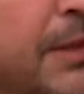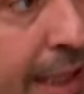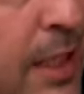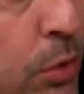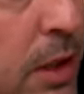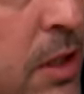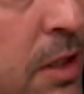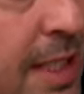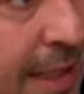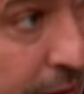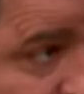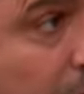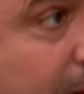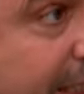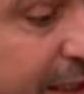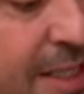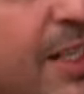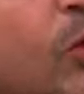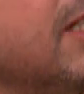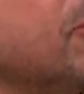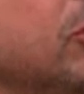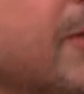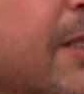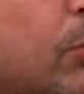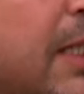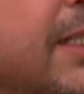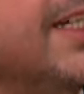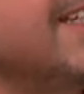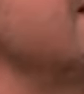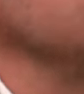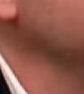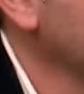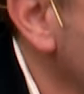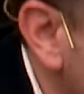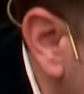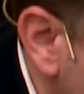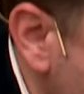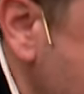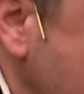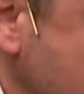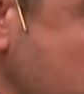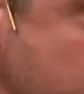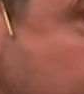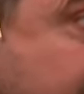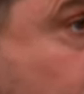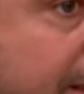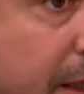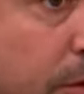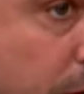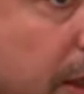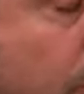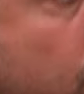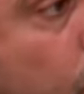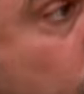hacía la mitad de la rutas sea gastaba efectivamente gastaba 50% más en ruta y te hacía la mitad de kilómetros uno de los casos más resonantes